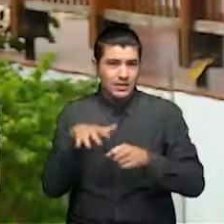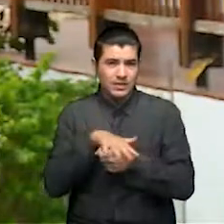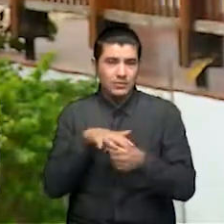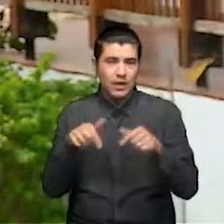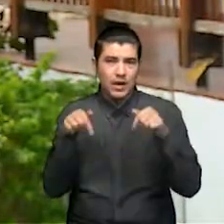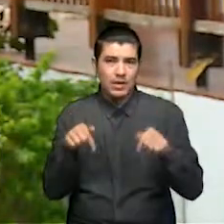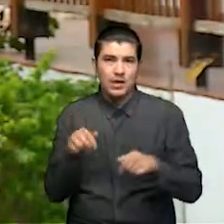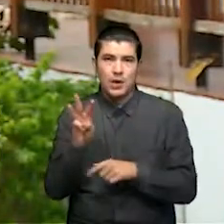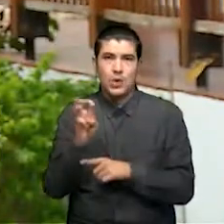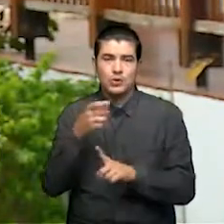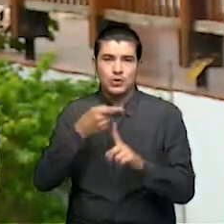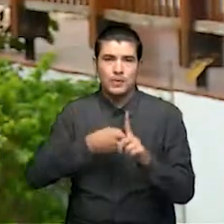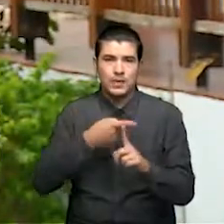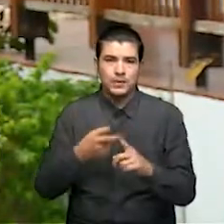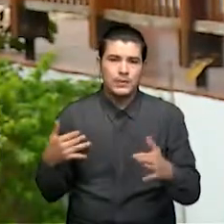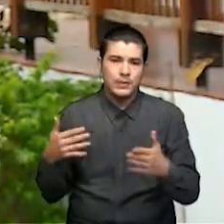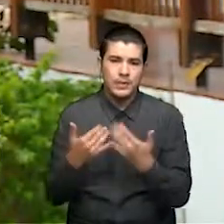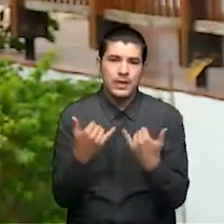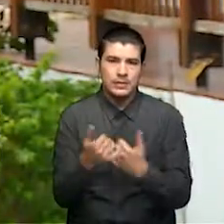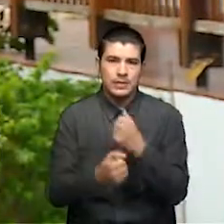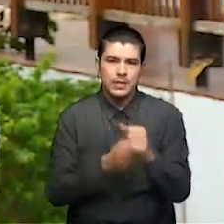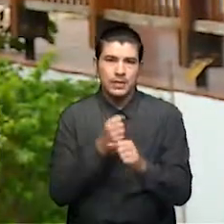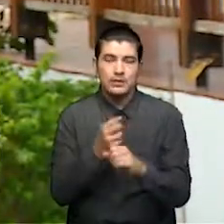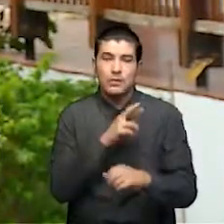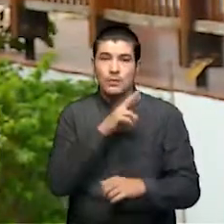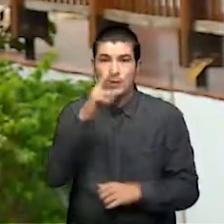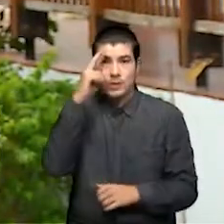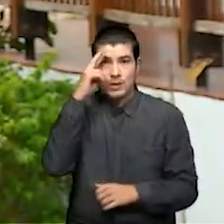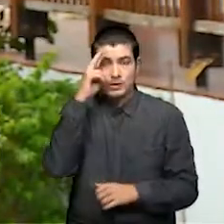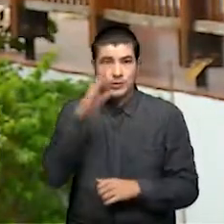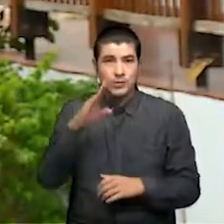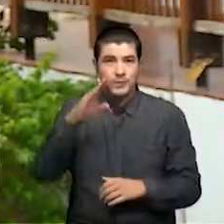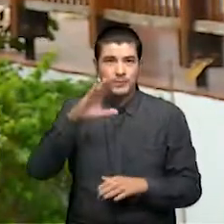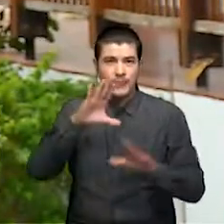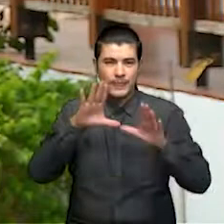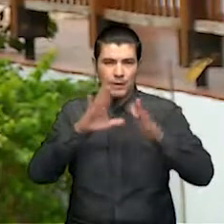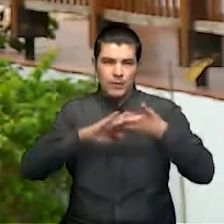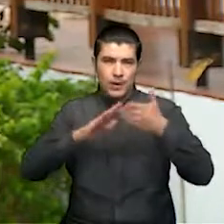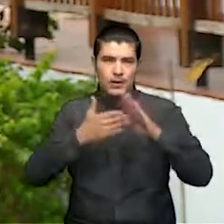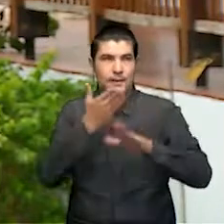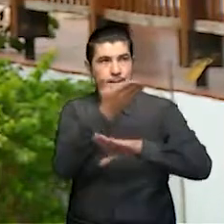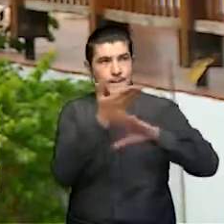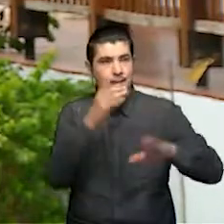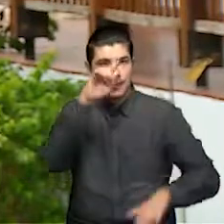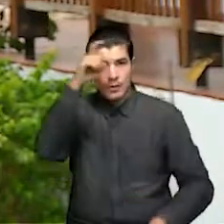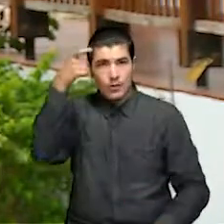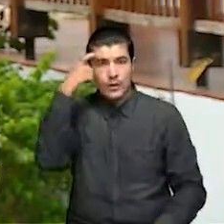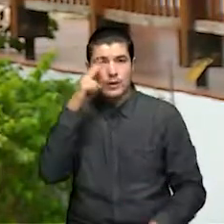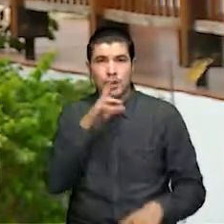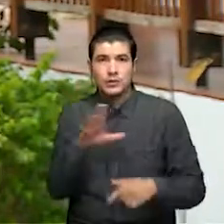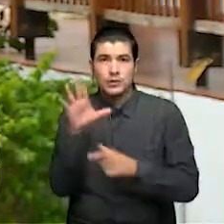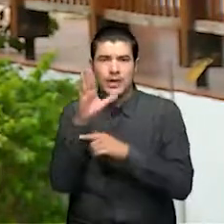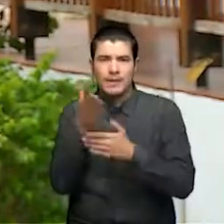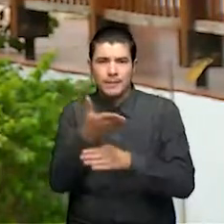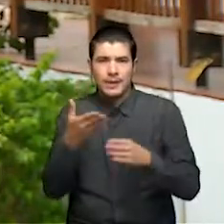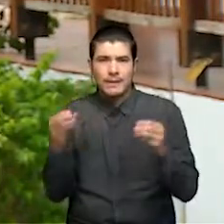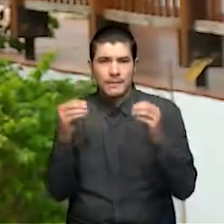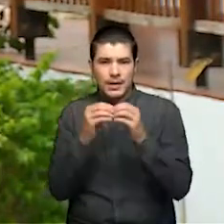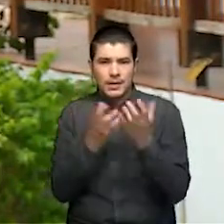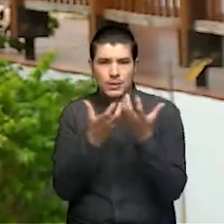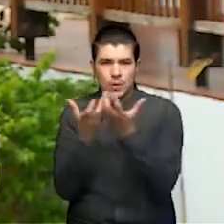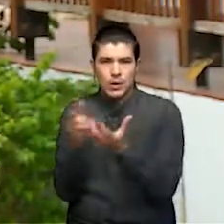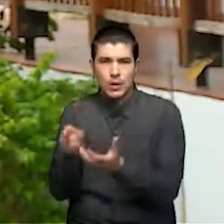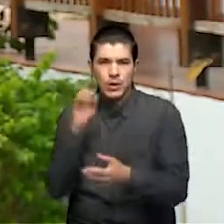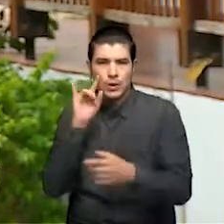exige a la policía metropolitana mayor control en la frontera porque se ha evidenciado mediante denuncias que las bandas criminales están instrumentalizando a